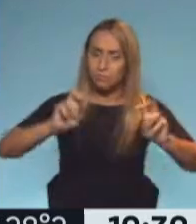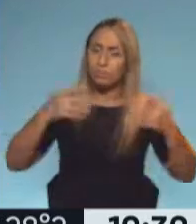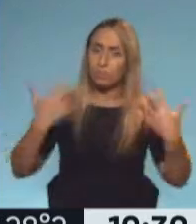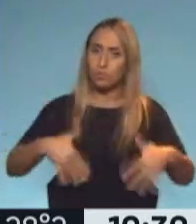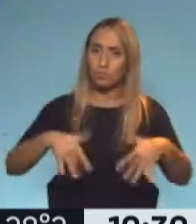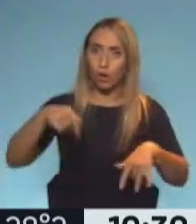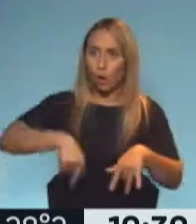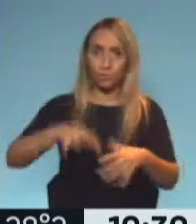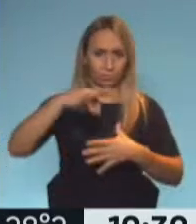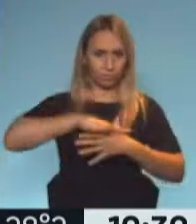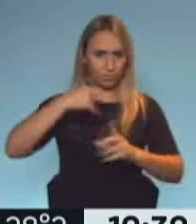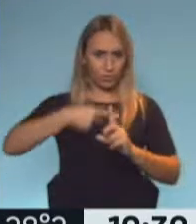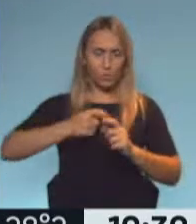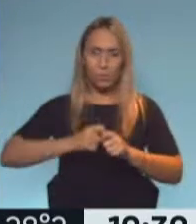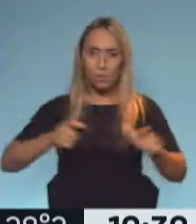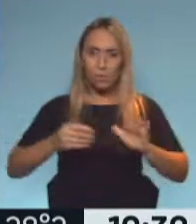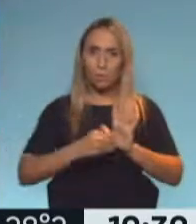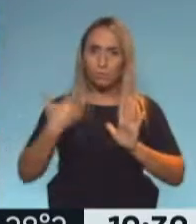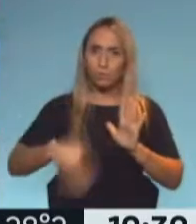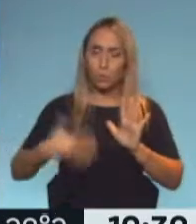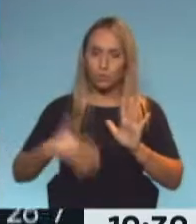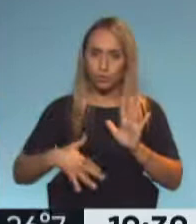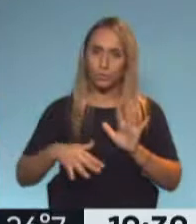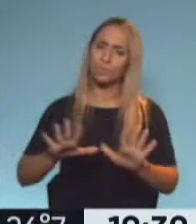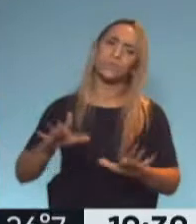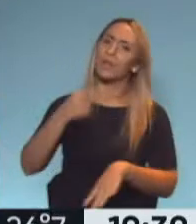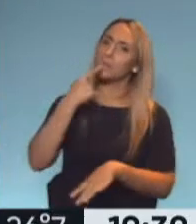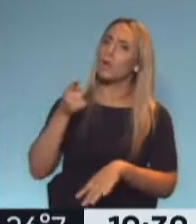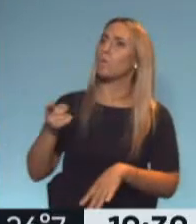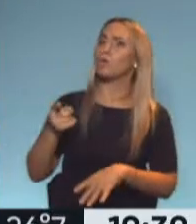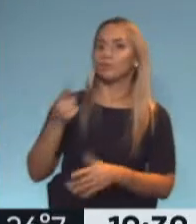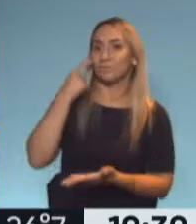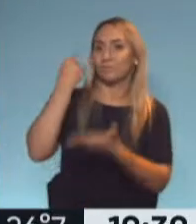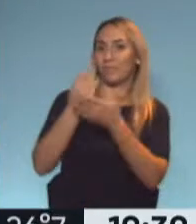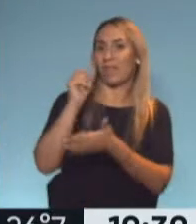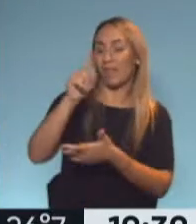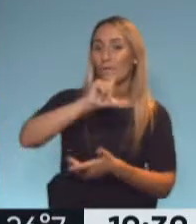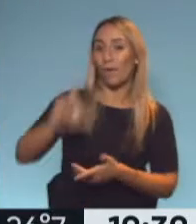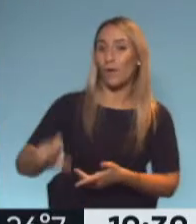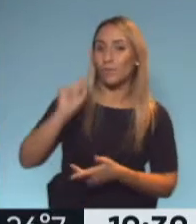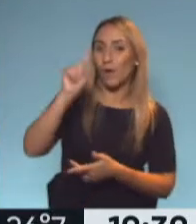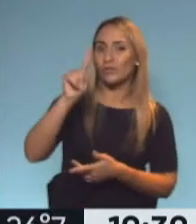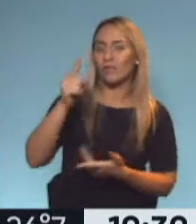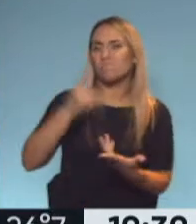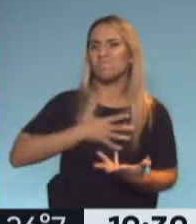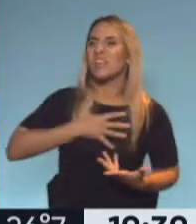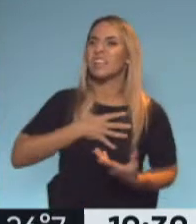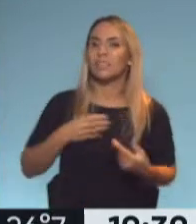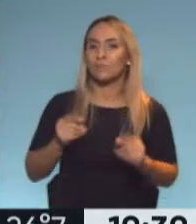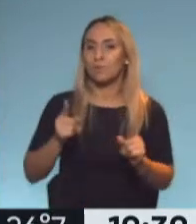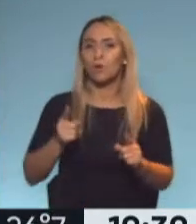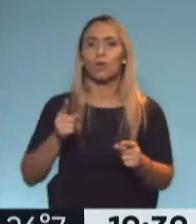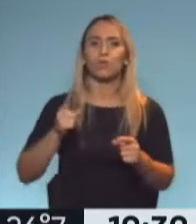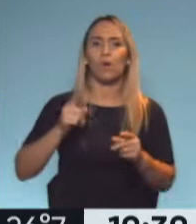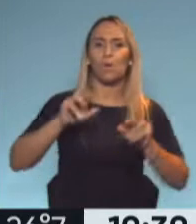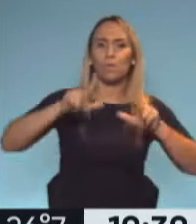como formoseño, ¿qué sentís vos después de lo que pasó y de las operaciones que hubo sobre Formosa con el tema de los